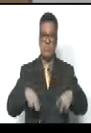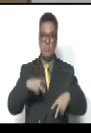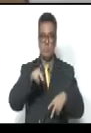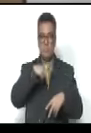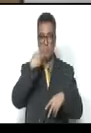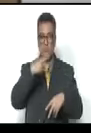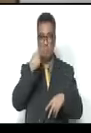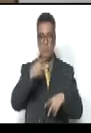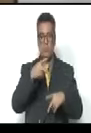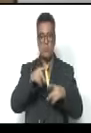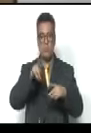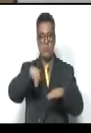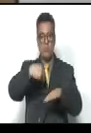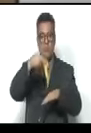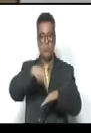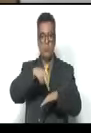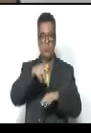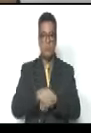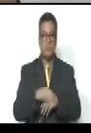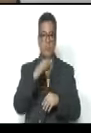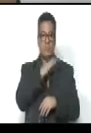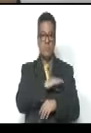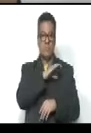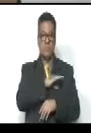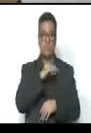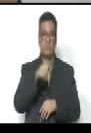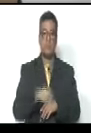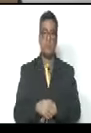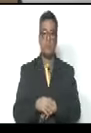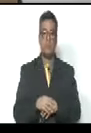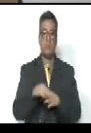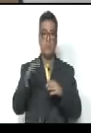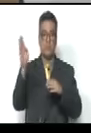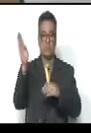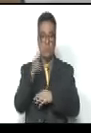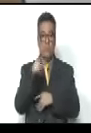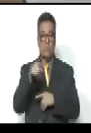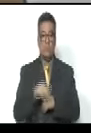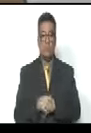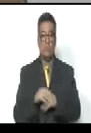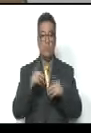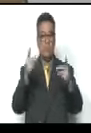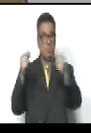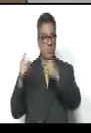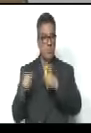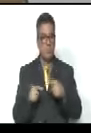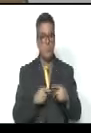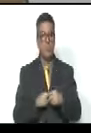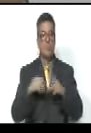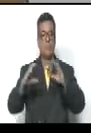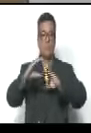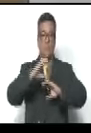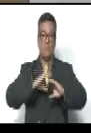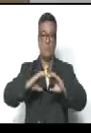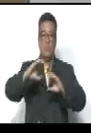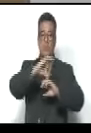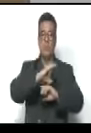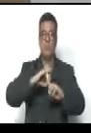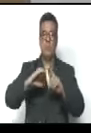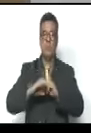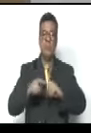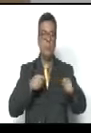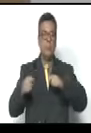política, nacional, social, religiosa, económica, cultural,